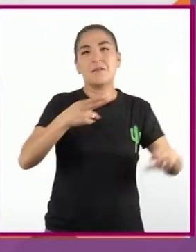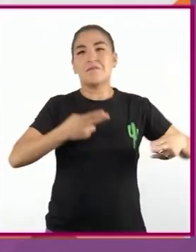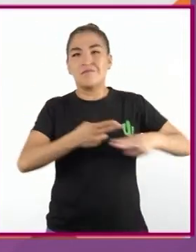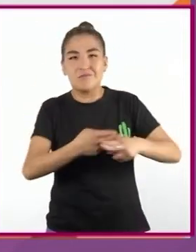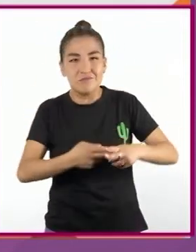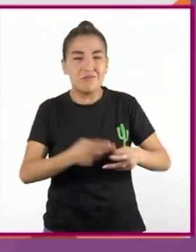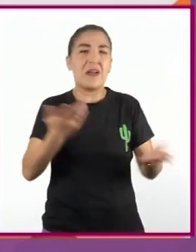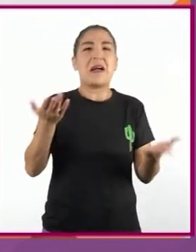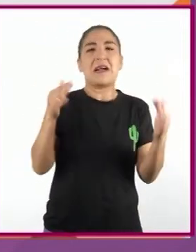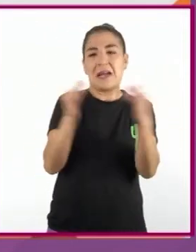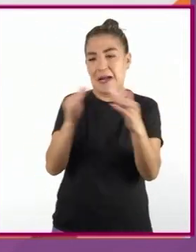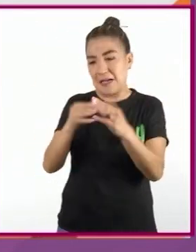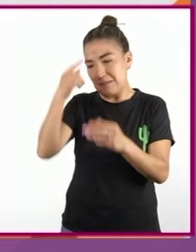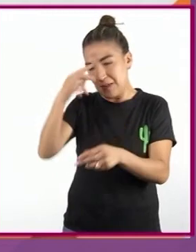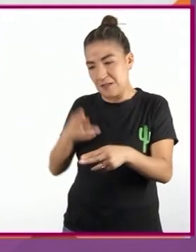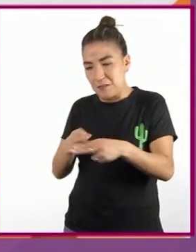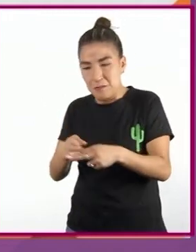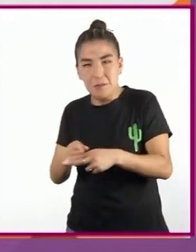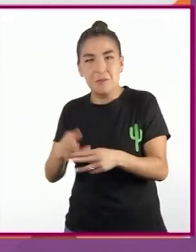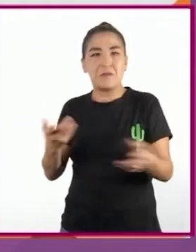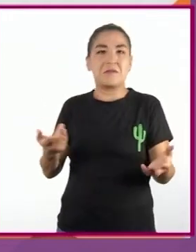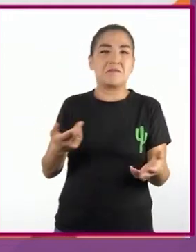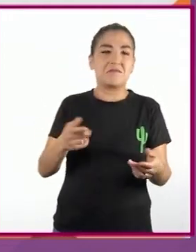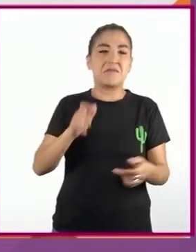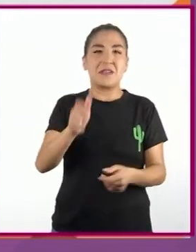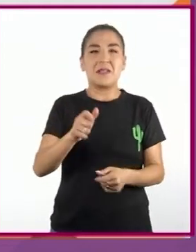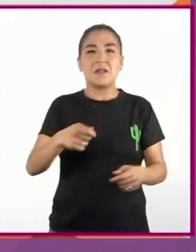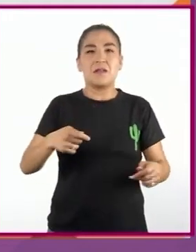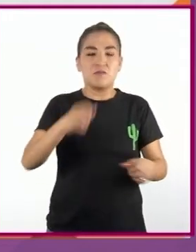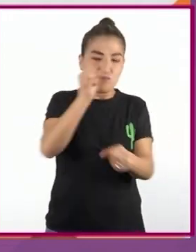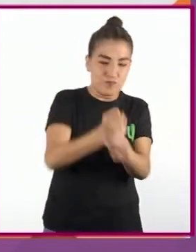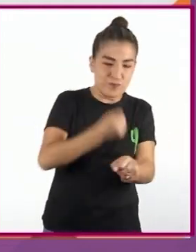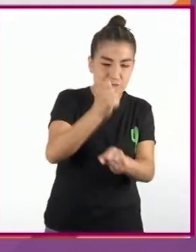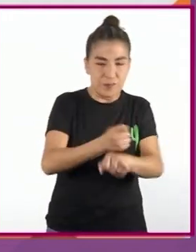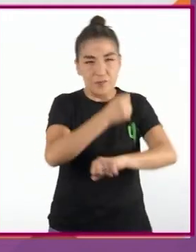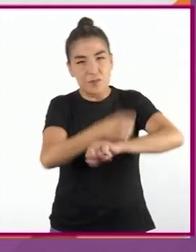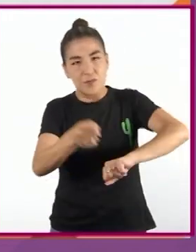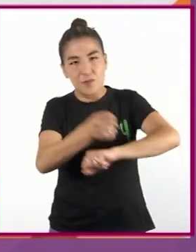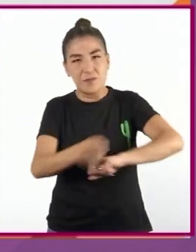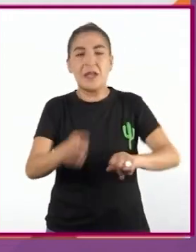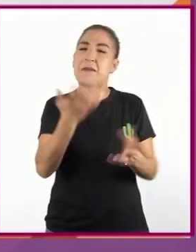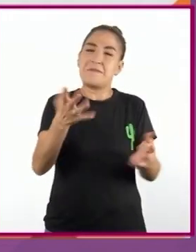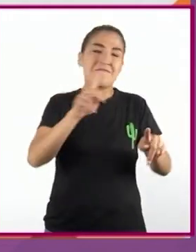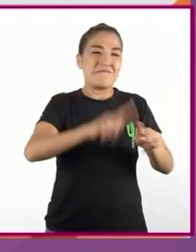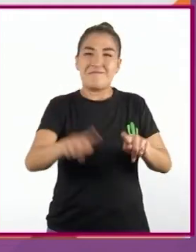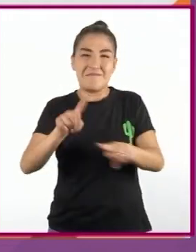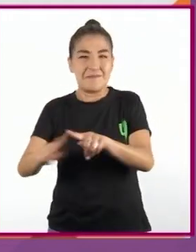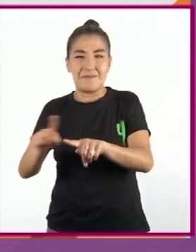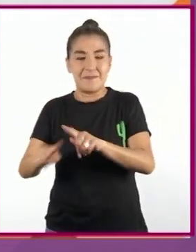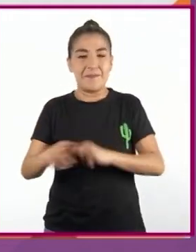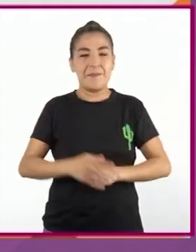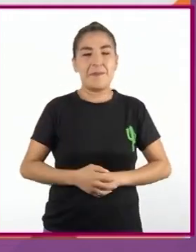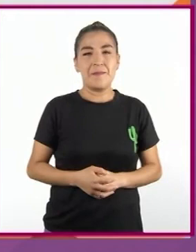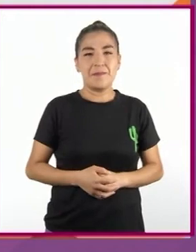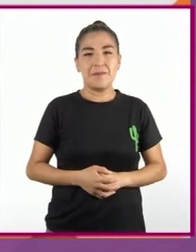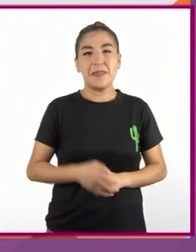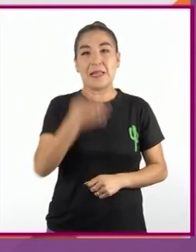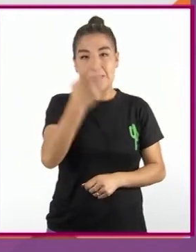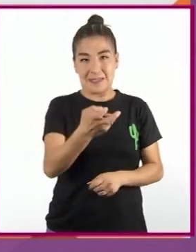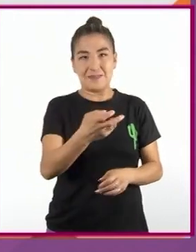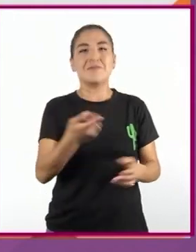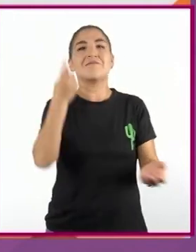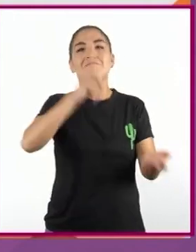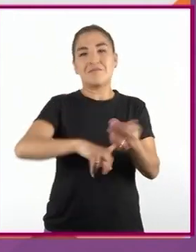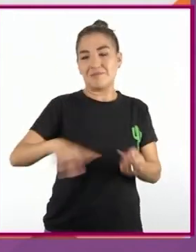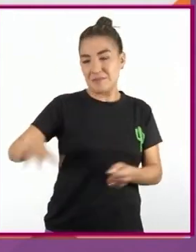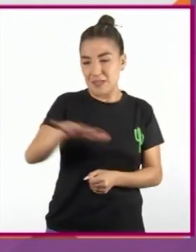uso doméstico, como cuchillos, navajas, raspadores, raederas, entre otros, la obtenían los cantonenses